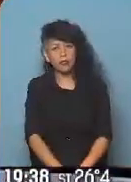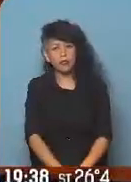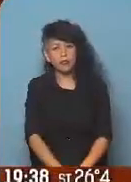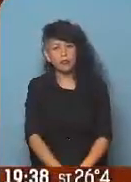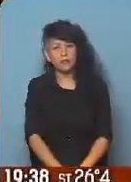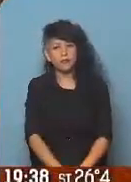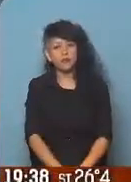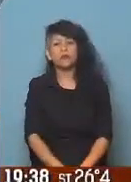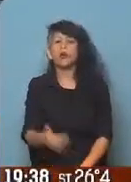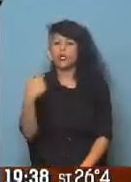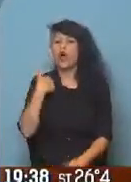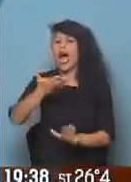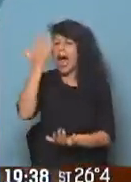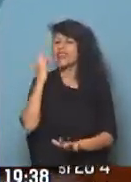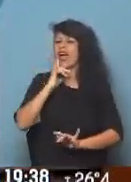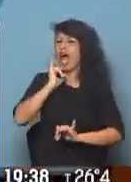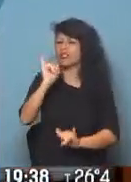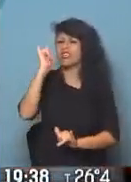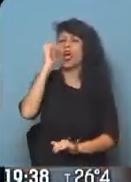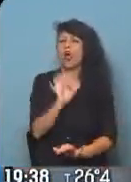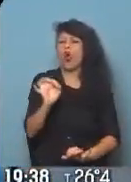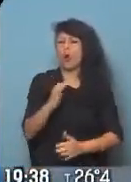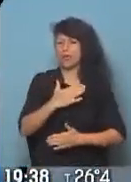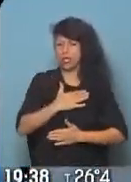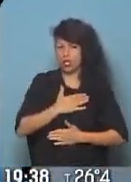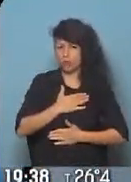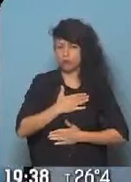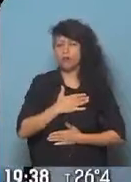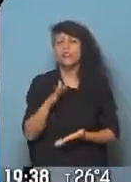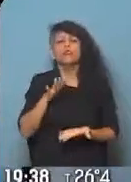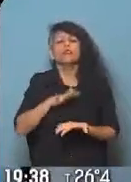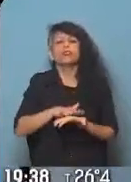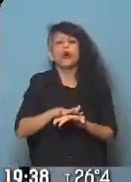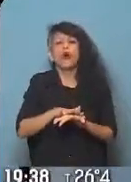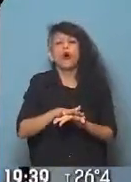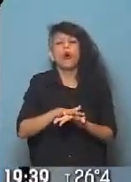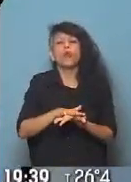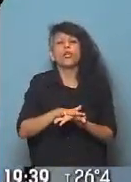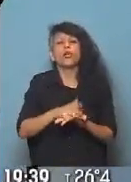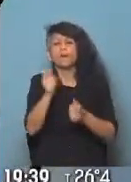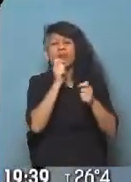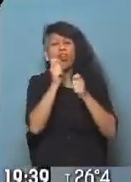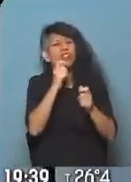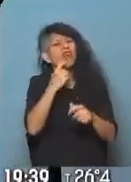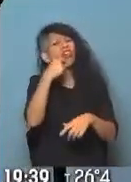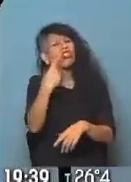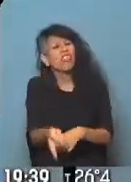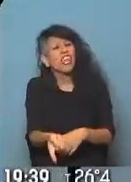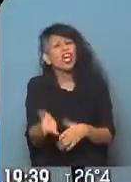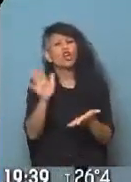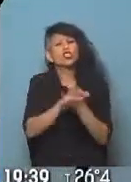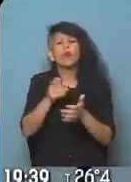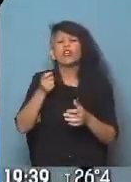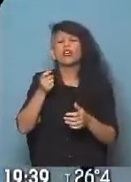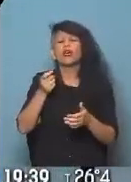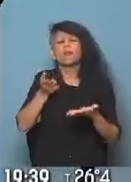yo se había adelantado en mi opinión en cuanto que en base a lo que sabía las expresiones periodísticas se habían dicho de porque era el juicio político al pedido